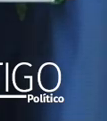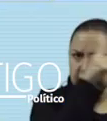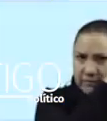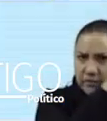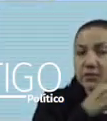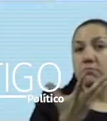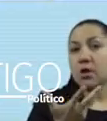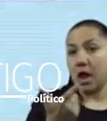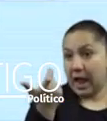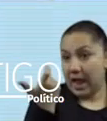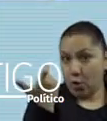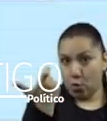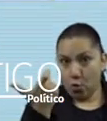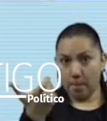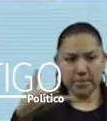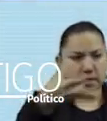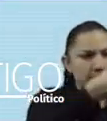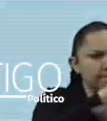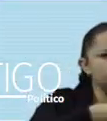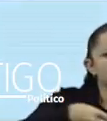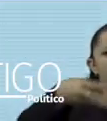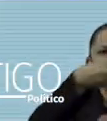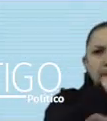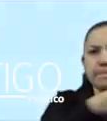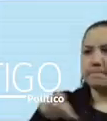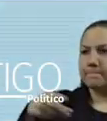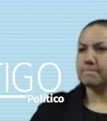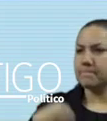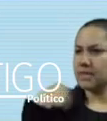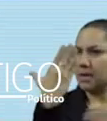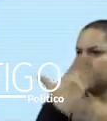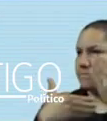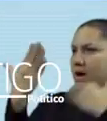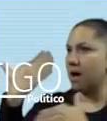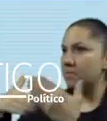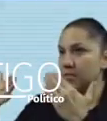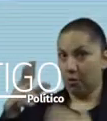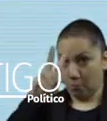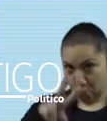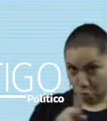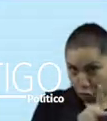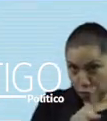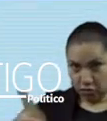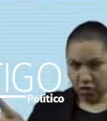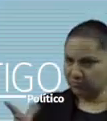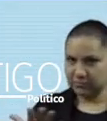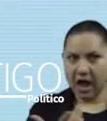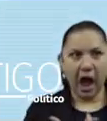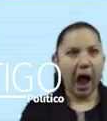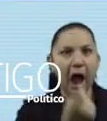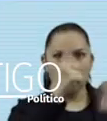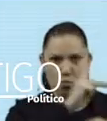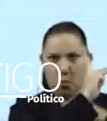realidades educativas, donde los renovados conocimientos y tecnologías juegan un papel importante. Como la máxima casa de estudios, la Universidad Nacional